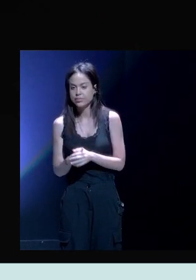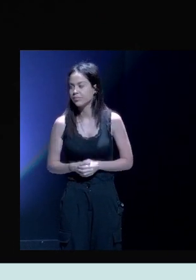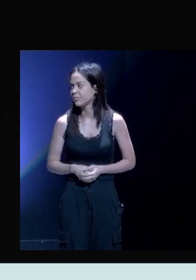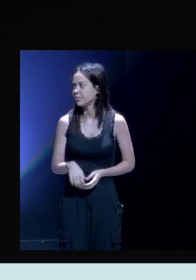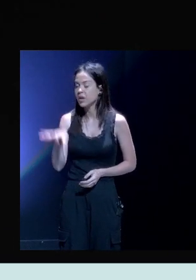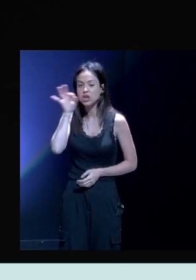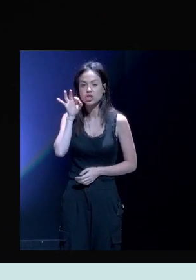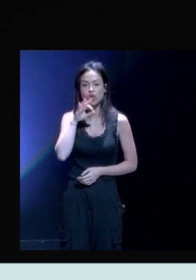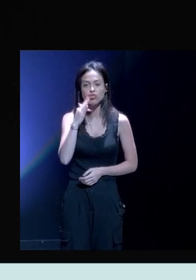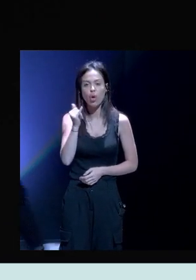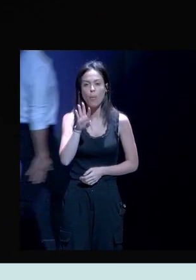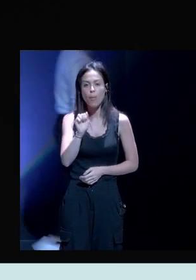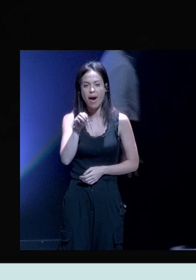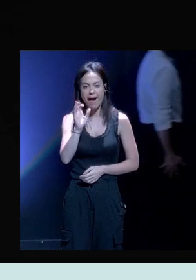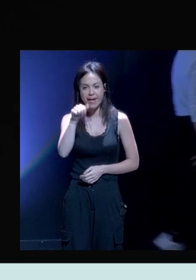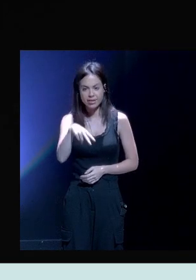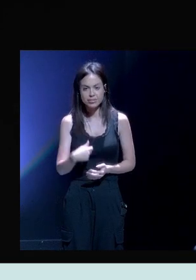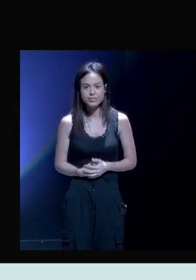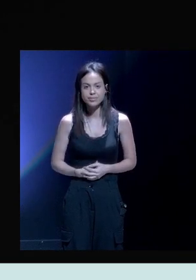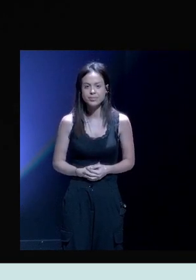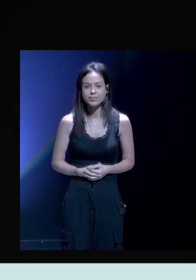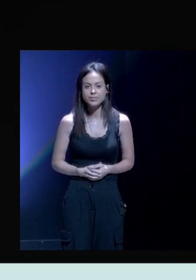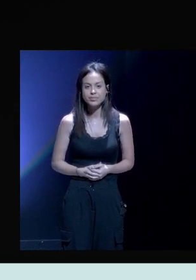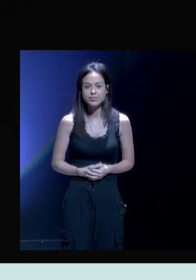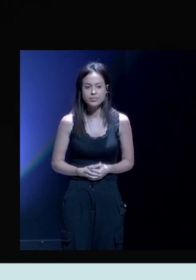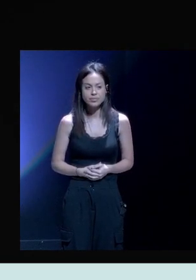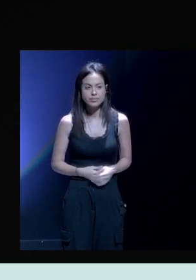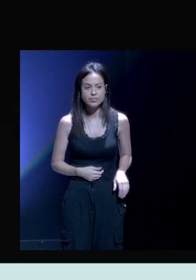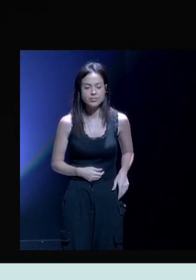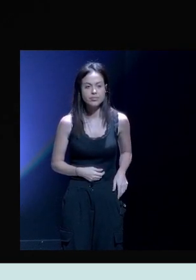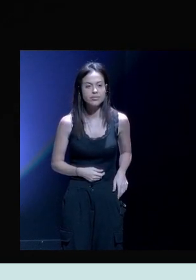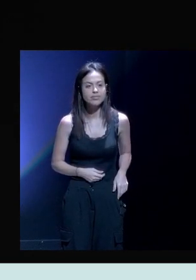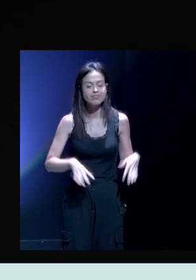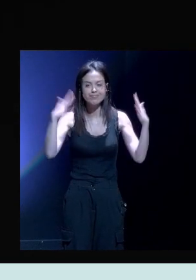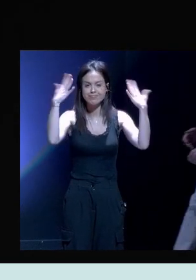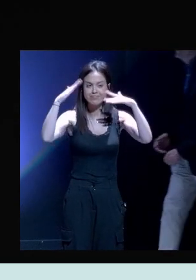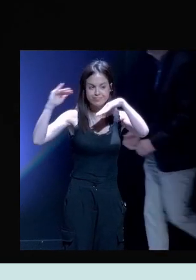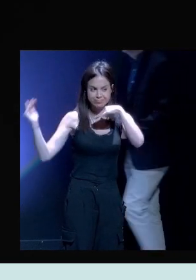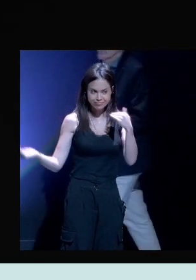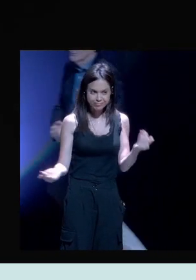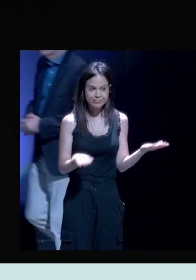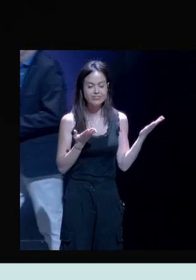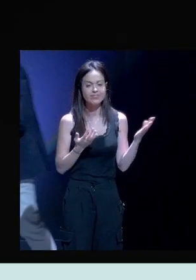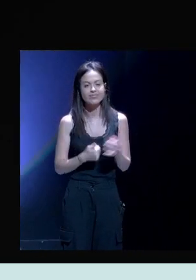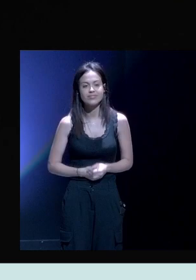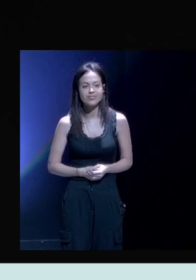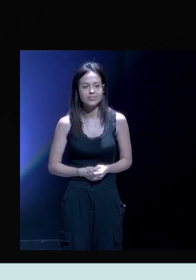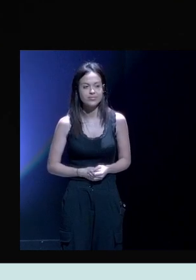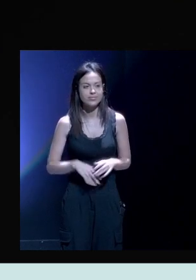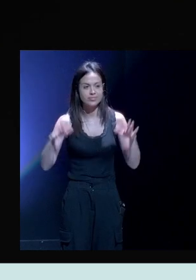Señor Paugam, le moment de vous écouter. Un fuertísimo aplauso.